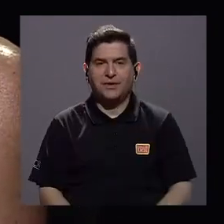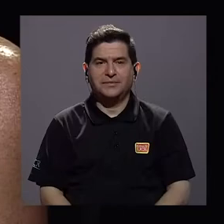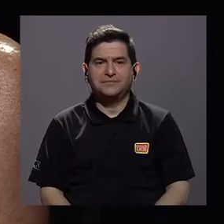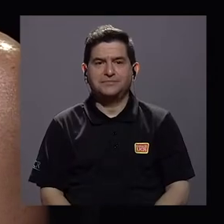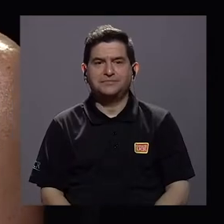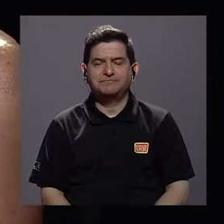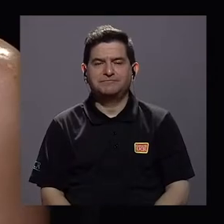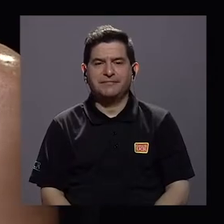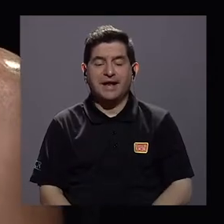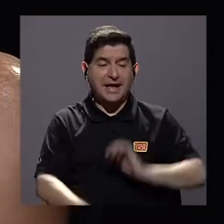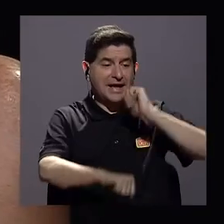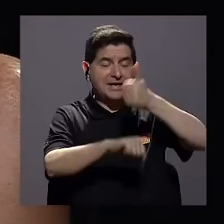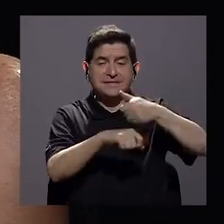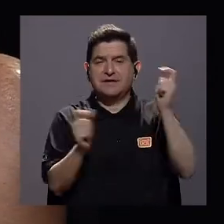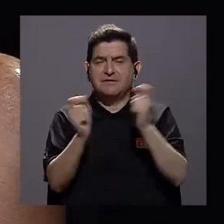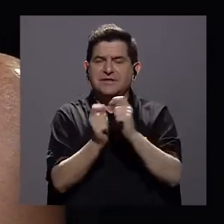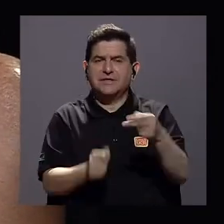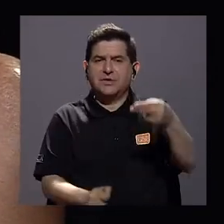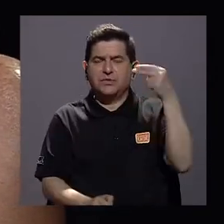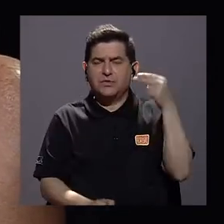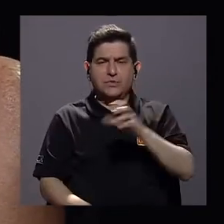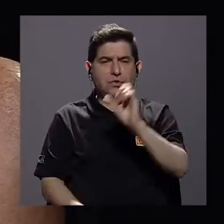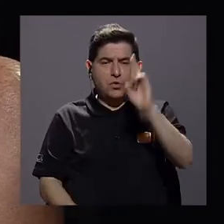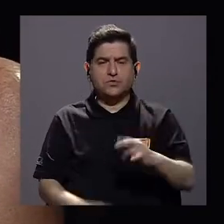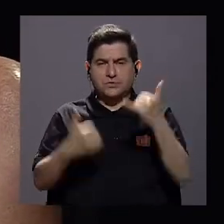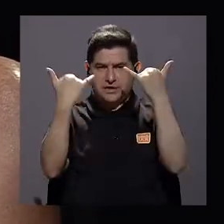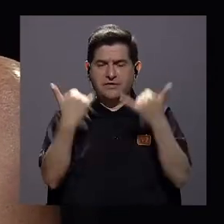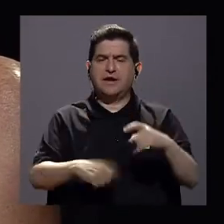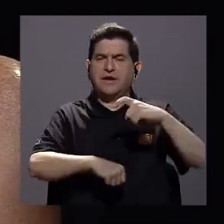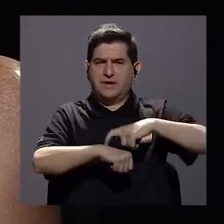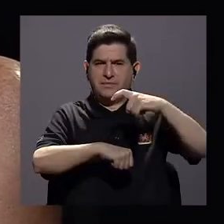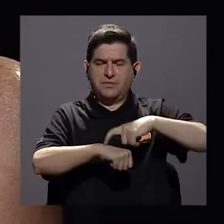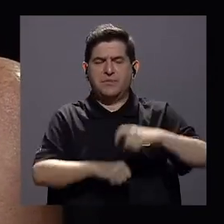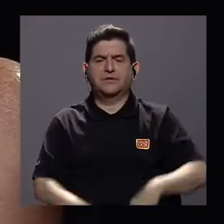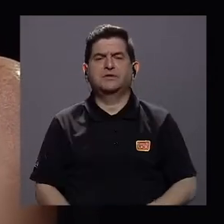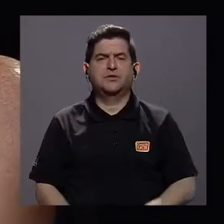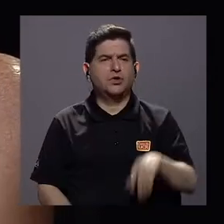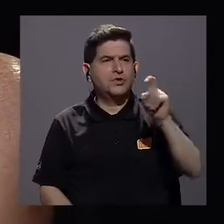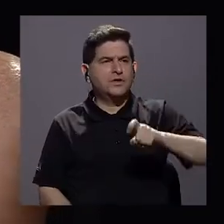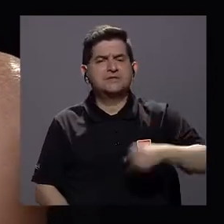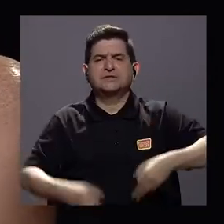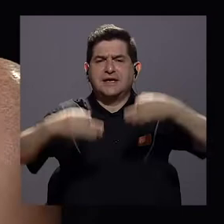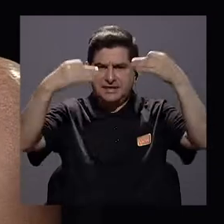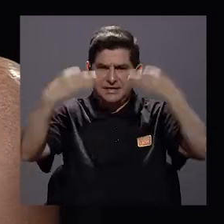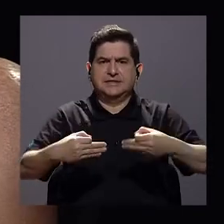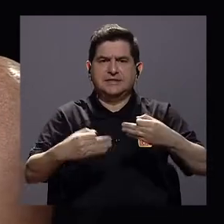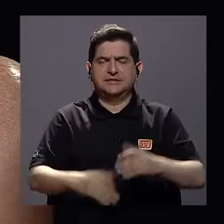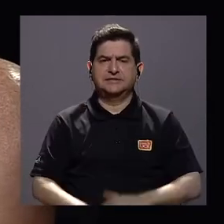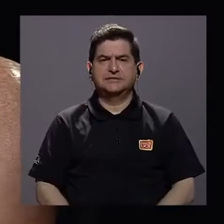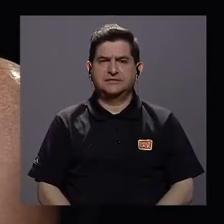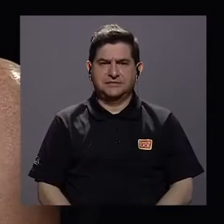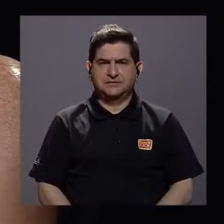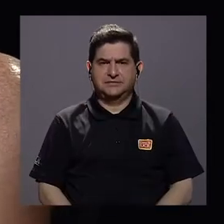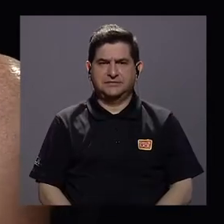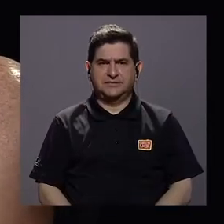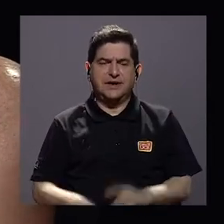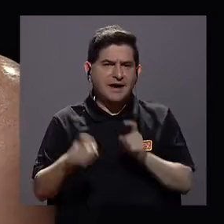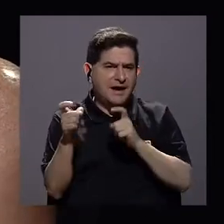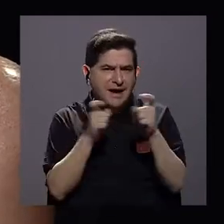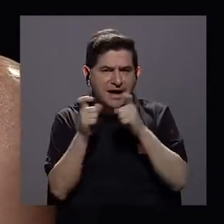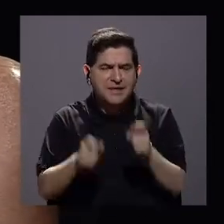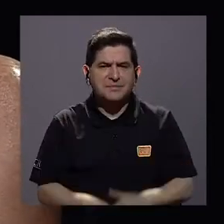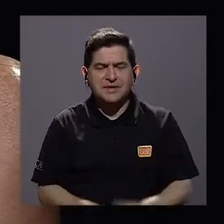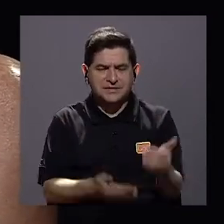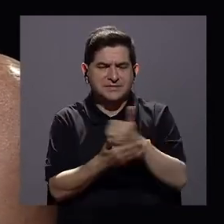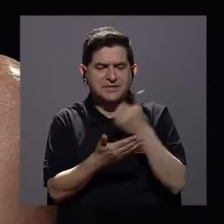que sentar un precedente. Yo creo que Costa Rica llegó el momento en que tiene que tomar una posición de cómo va a